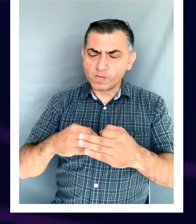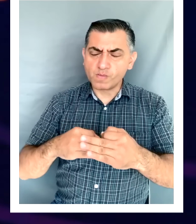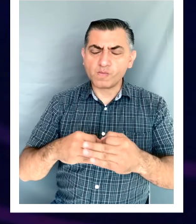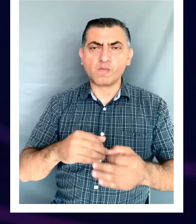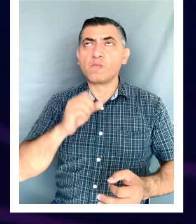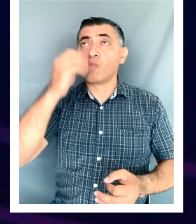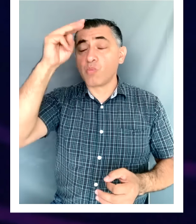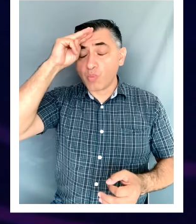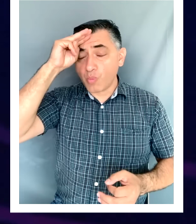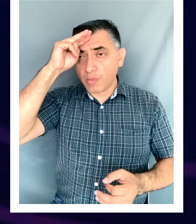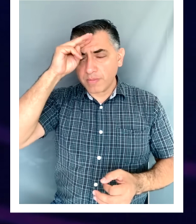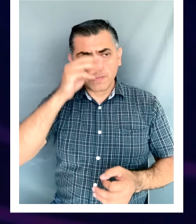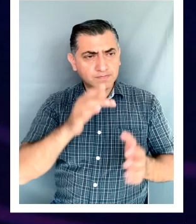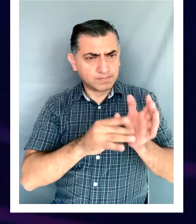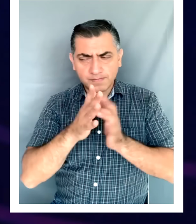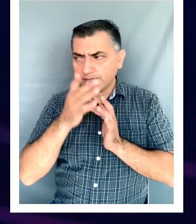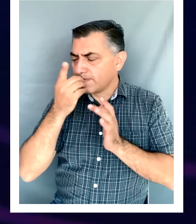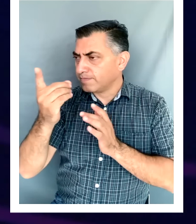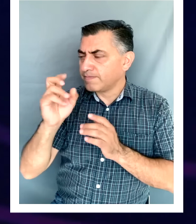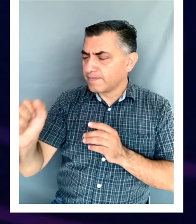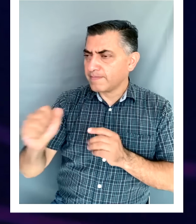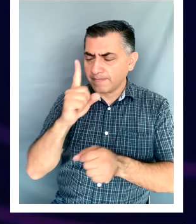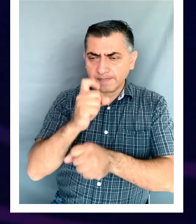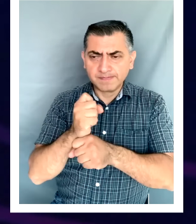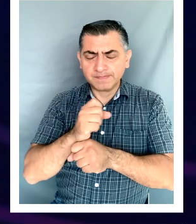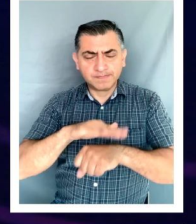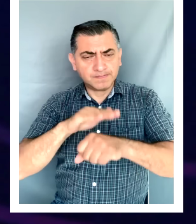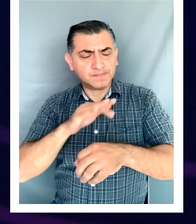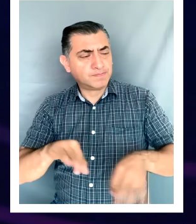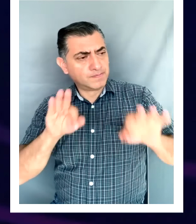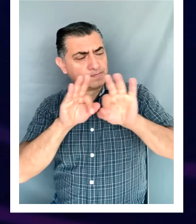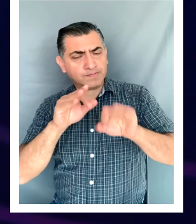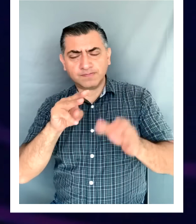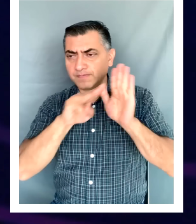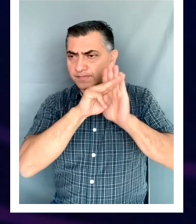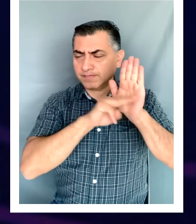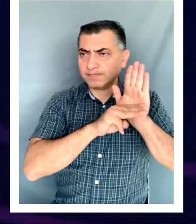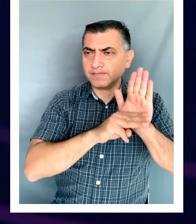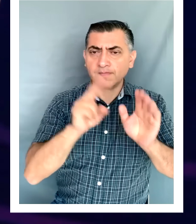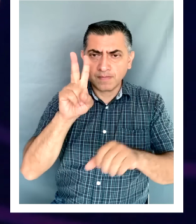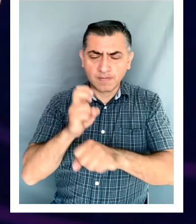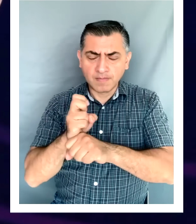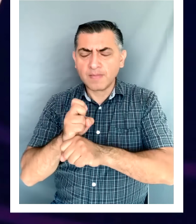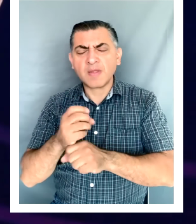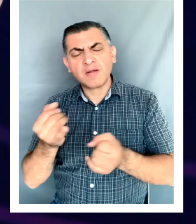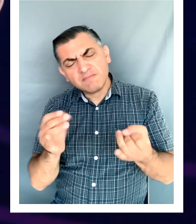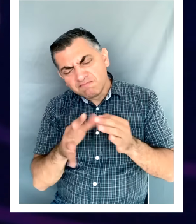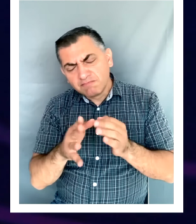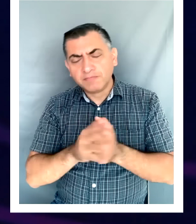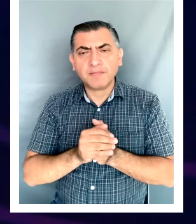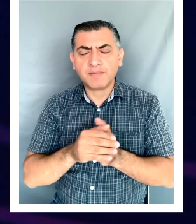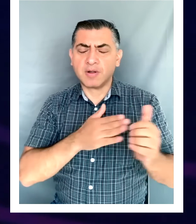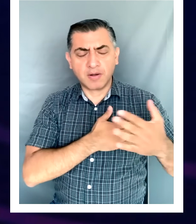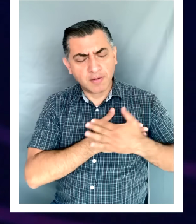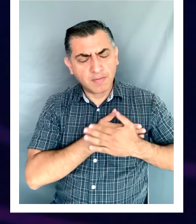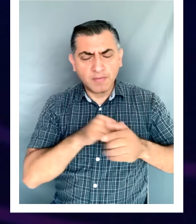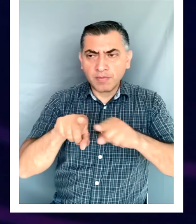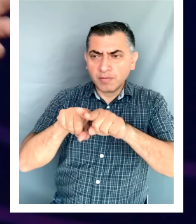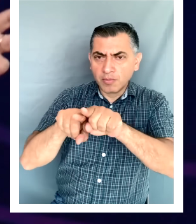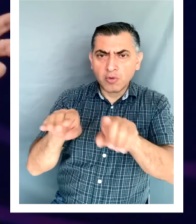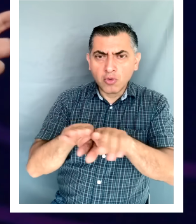tu ser Y con toda tu mente le respondió Jesús Este es el primero y el más importante de los mandamientos el segundo se parece a este Ama